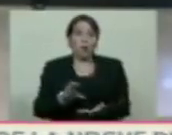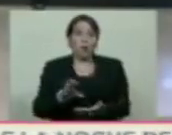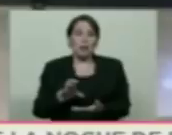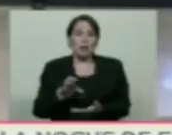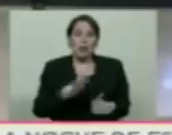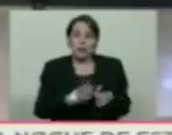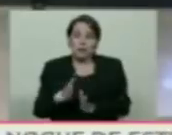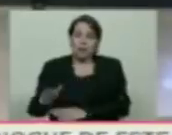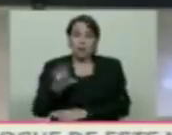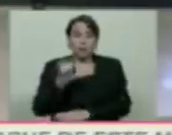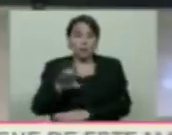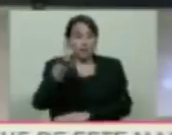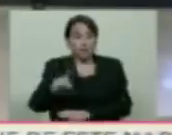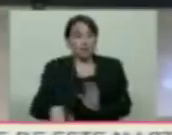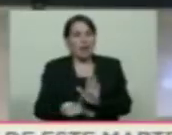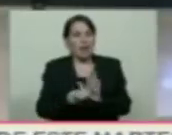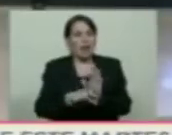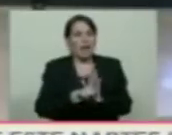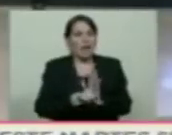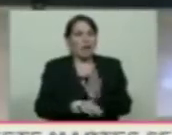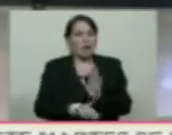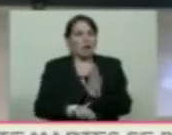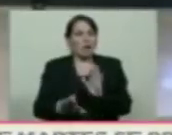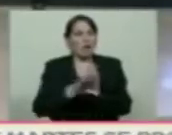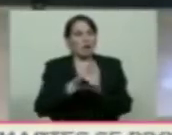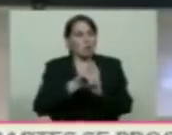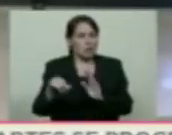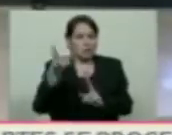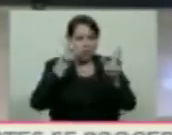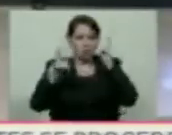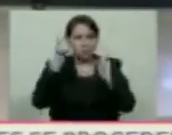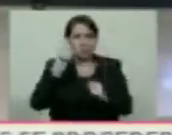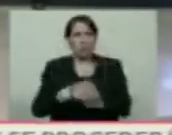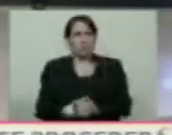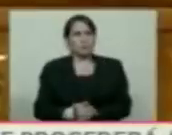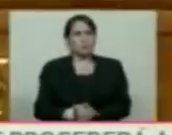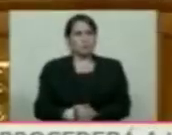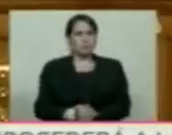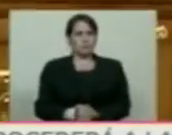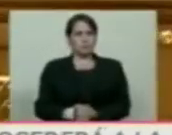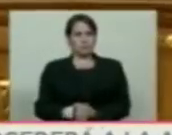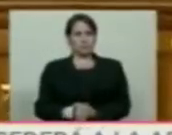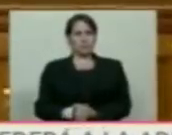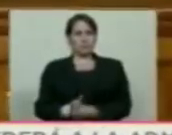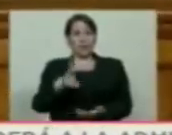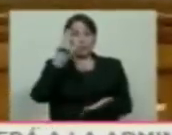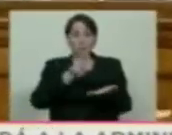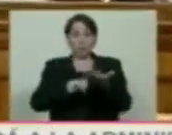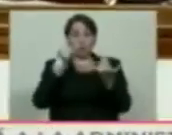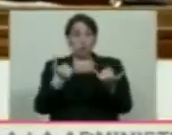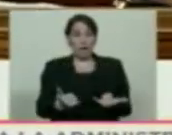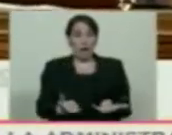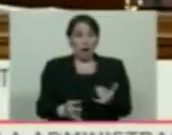Ley Constituyente del Plan de la Patria 2019-2025. Escuchemos. La aprobación de este Plan